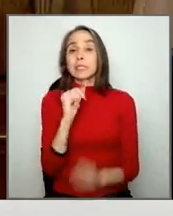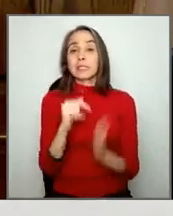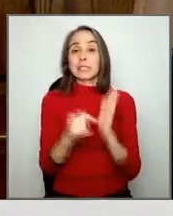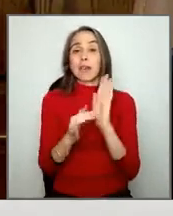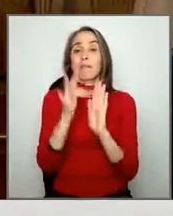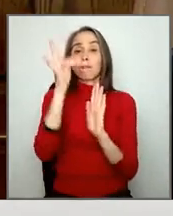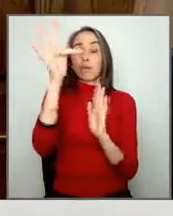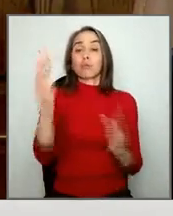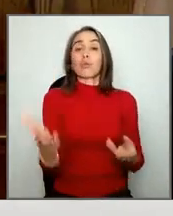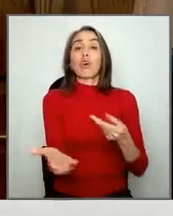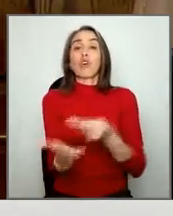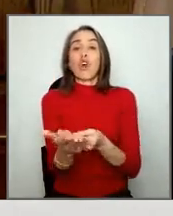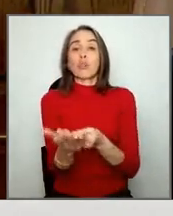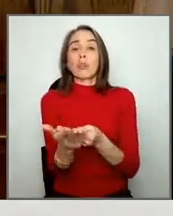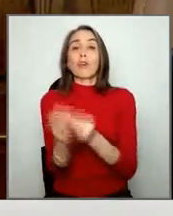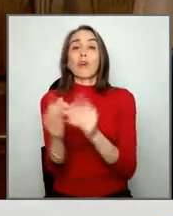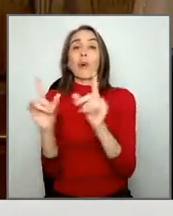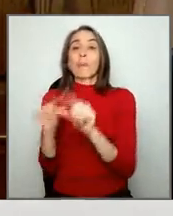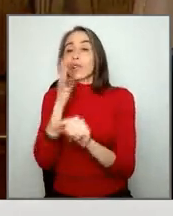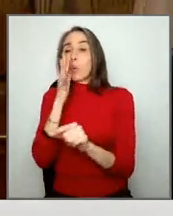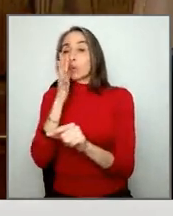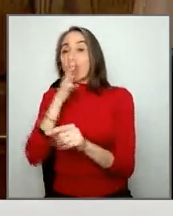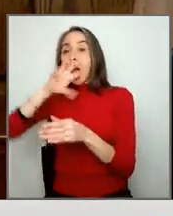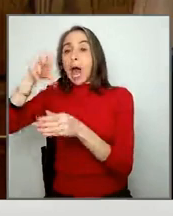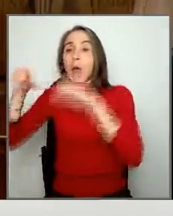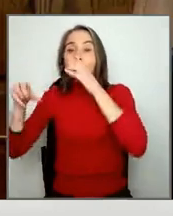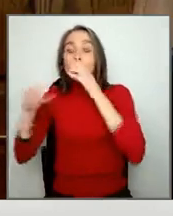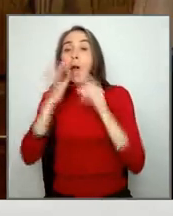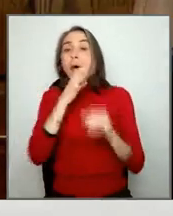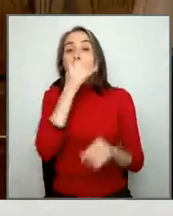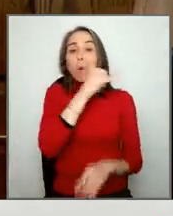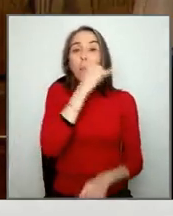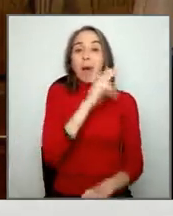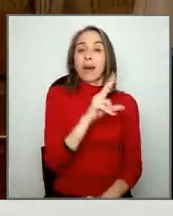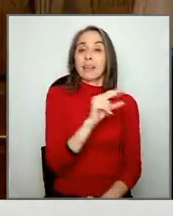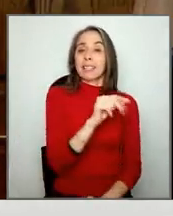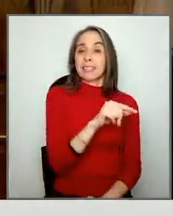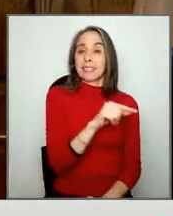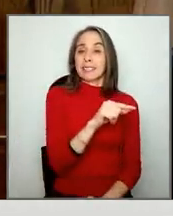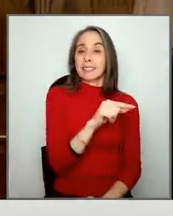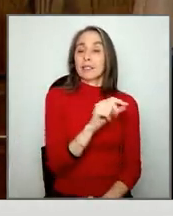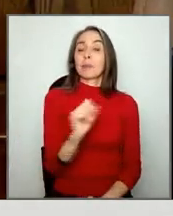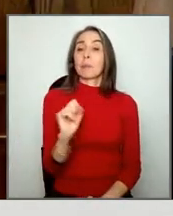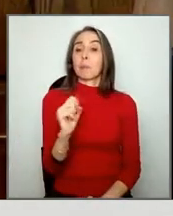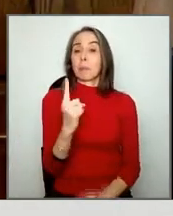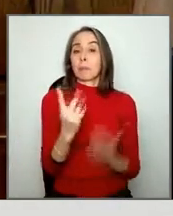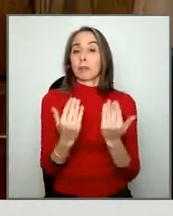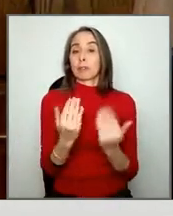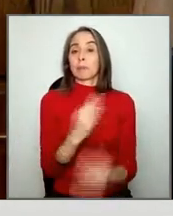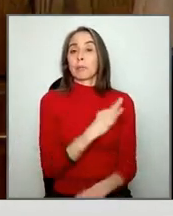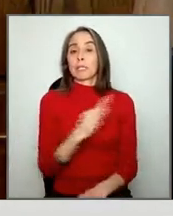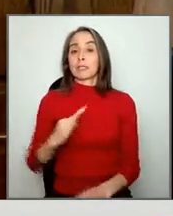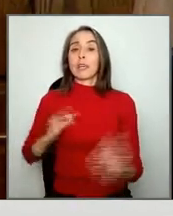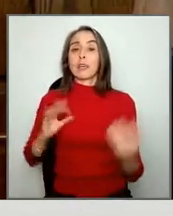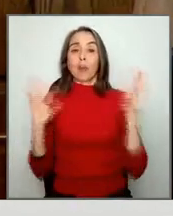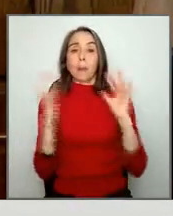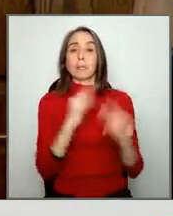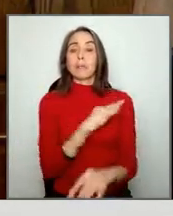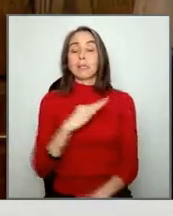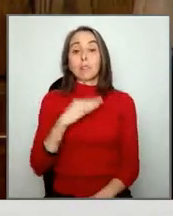necesitamos principalmente dos cosas La primera es que desde el Ministerio de medio ambiente y el Ministerio de agricultura